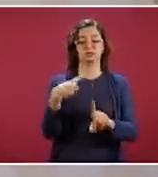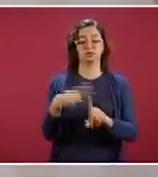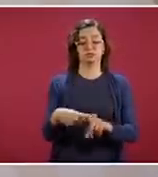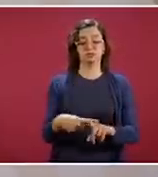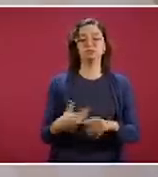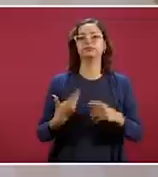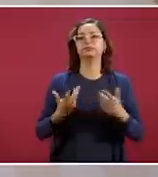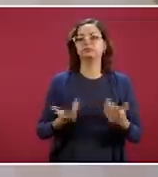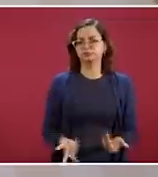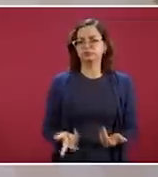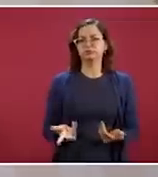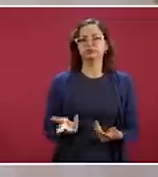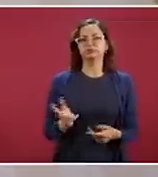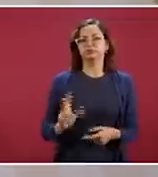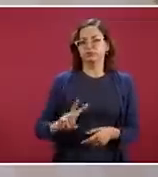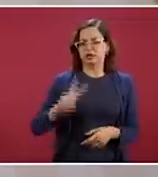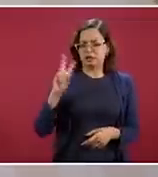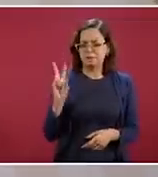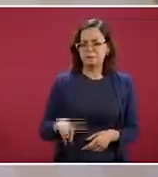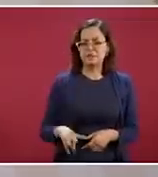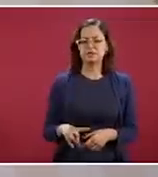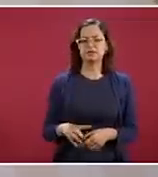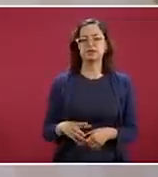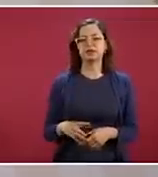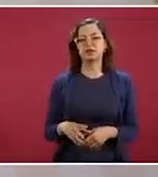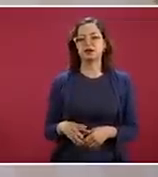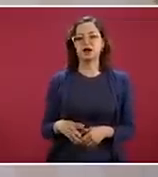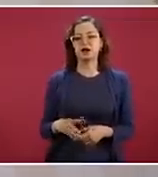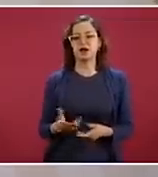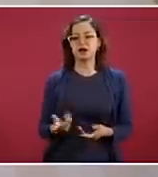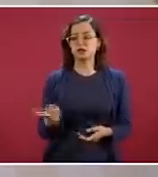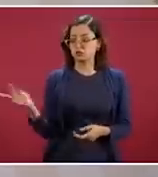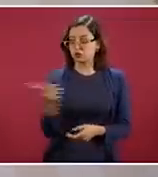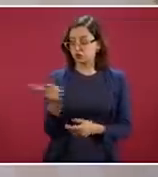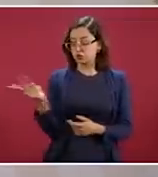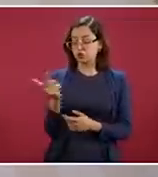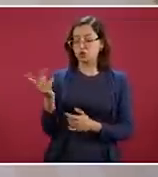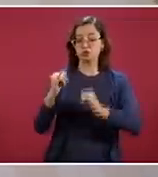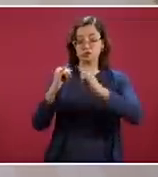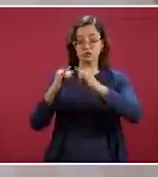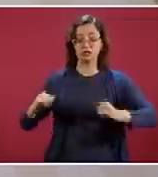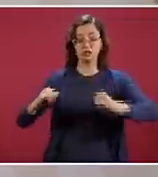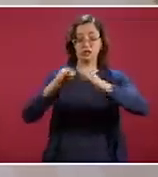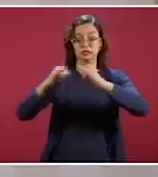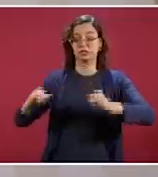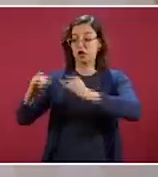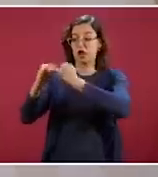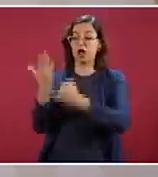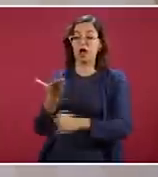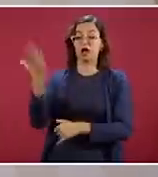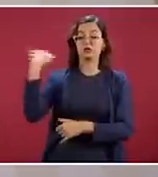A pesar de que se expuso a estas instituciones